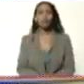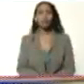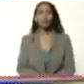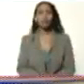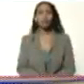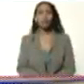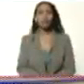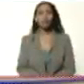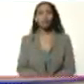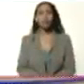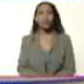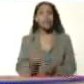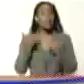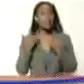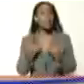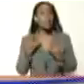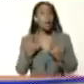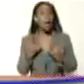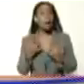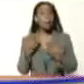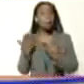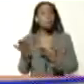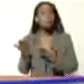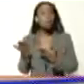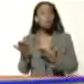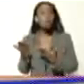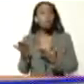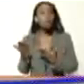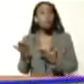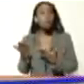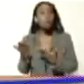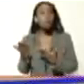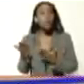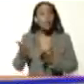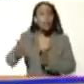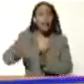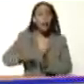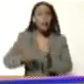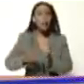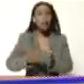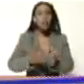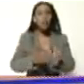Es ya una trayectoria